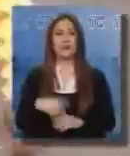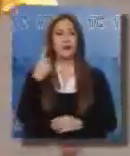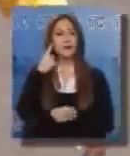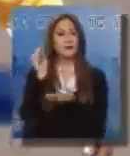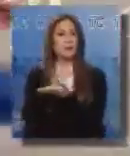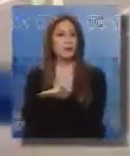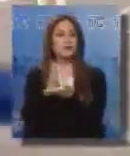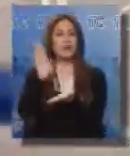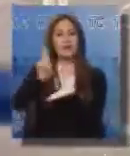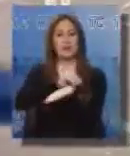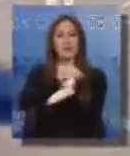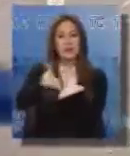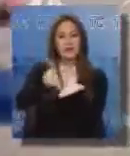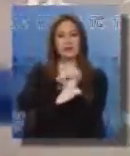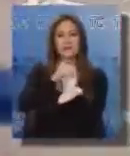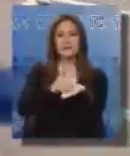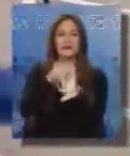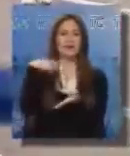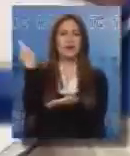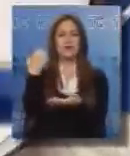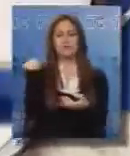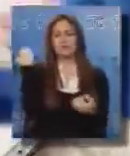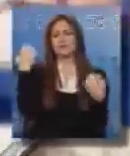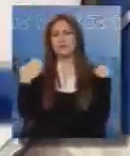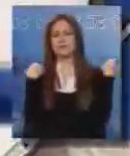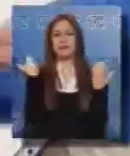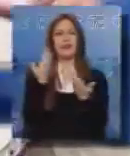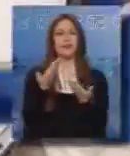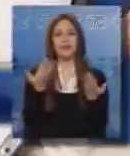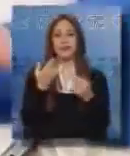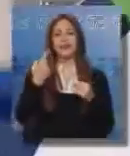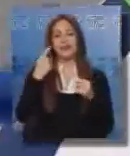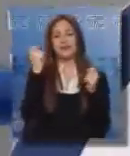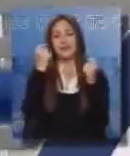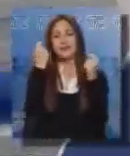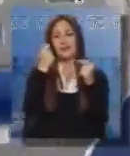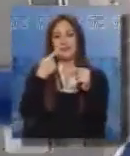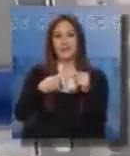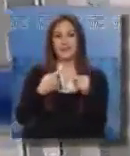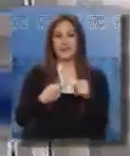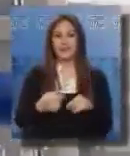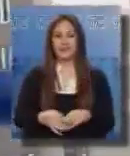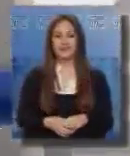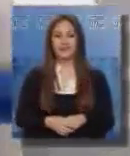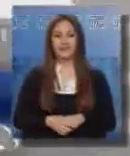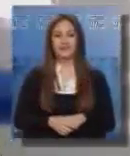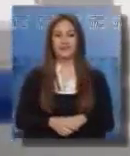La música, el baile, el folclore y la algarabía estuvieron presentes en las fiestas de Quito.